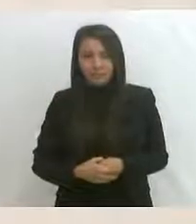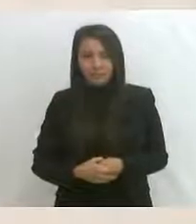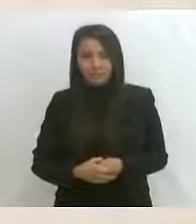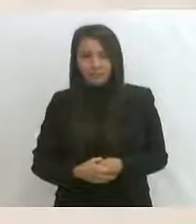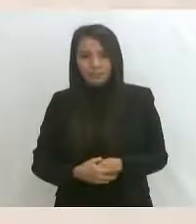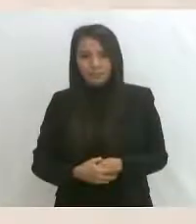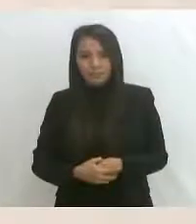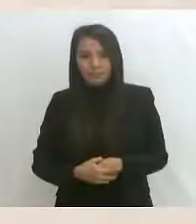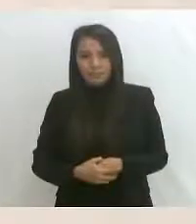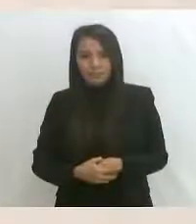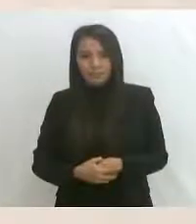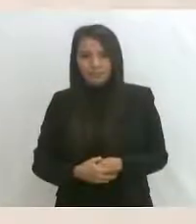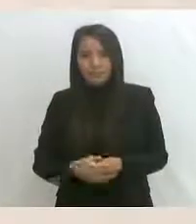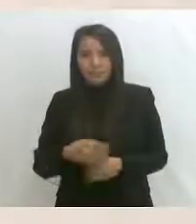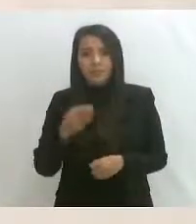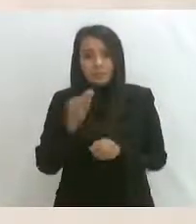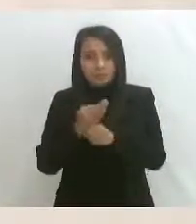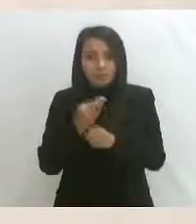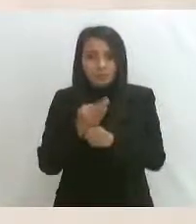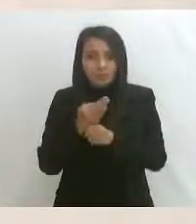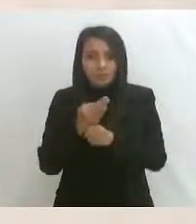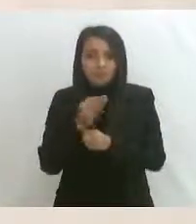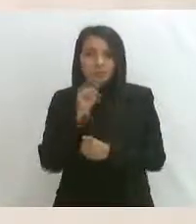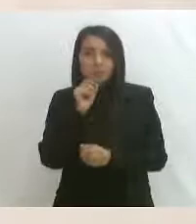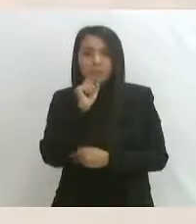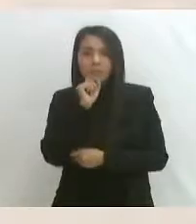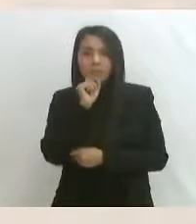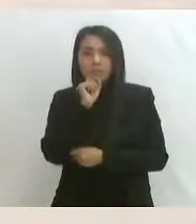Estamos también